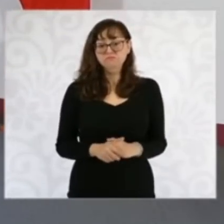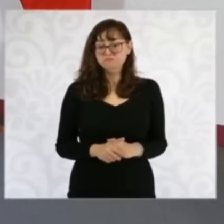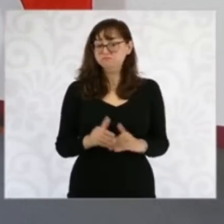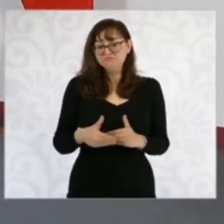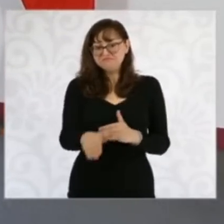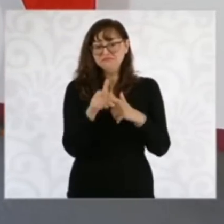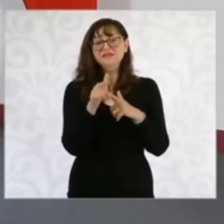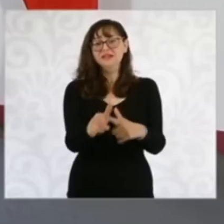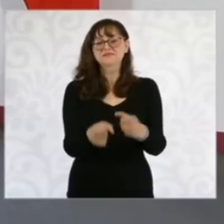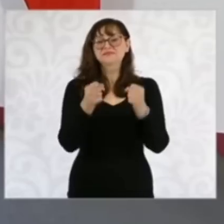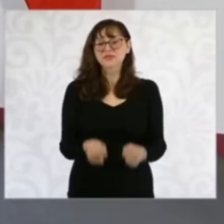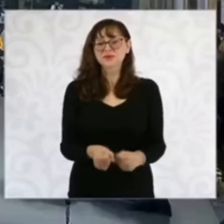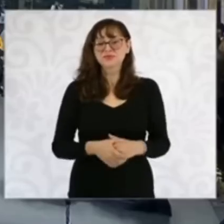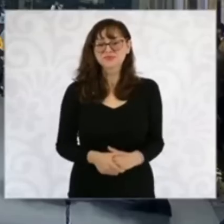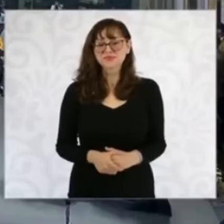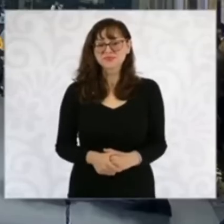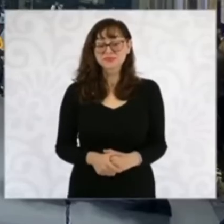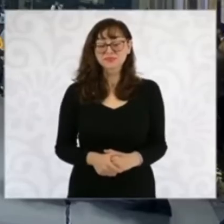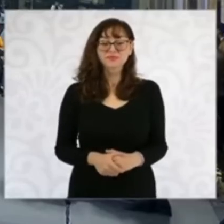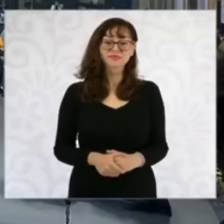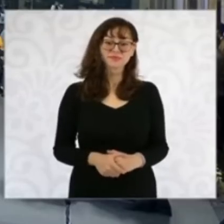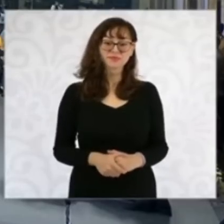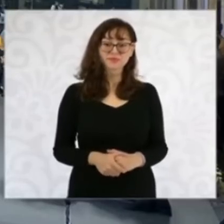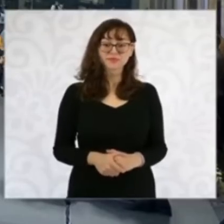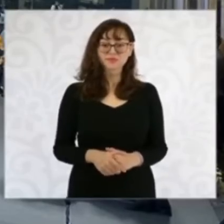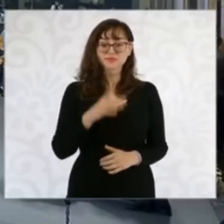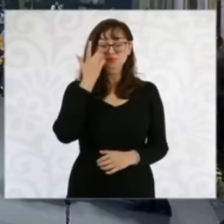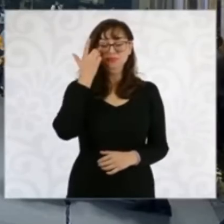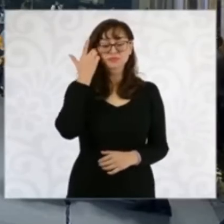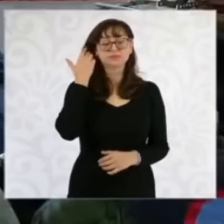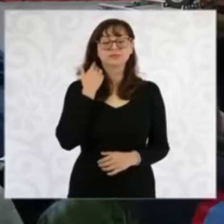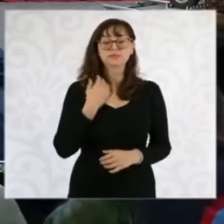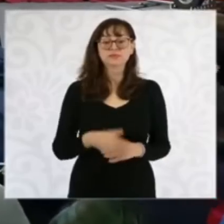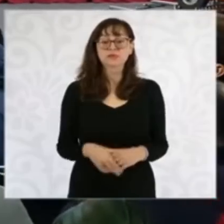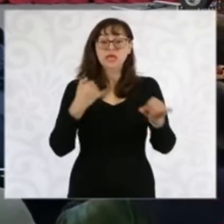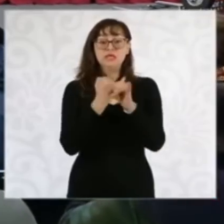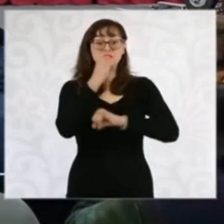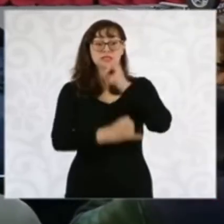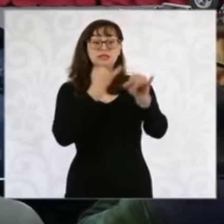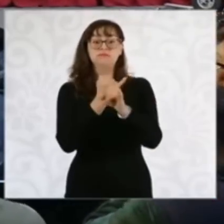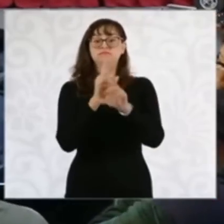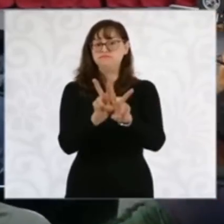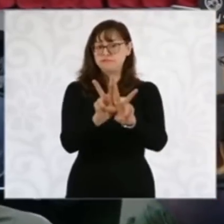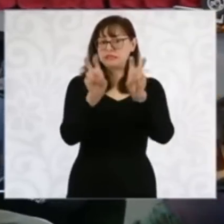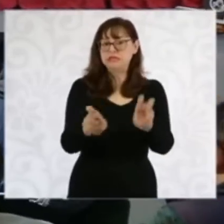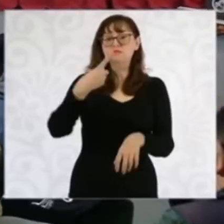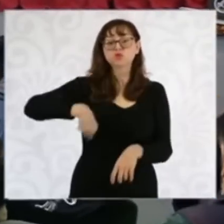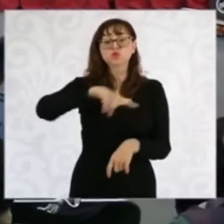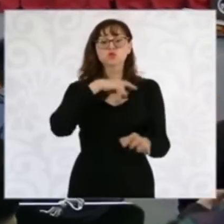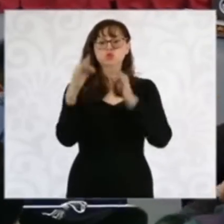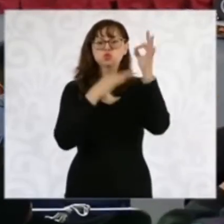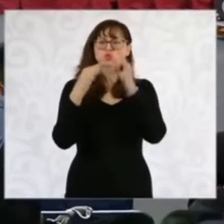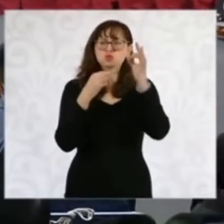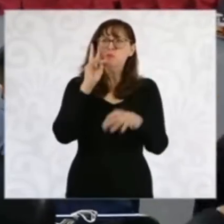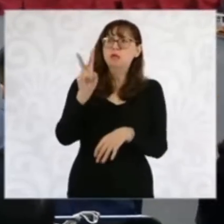así va a seguir siendo, estoy seguro. Muy bien. En el ámbito internacional, en el programa de Voces del Periodista le hemos dado seguimiento al tema de Valencia a través de